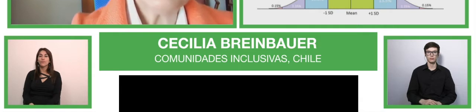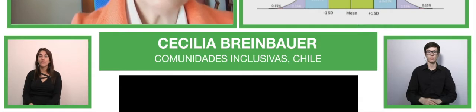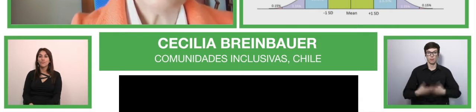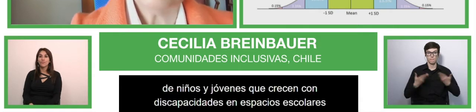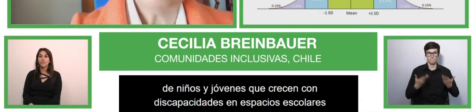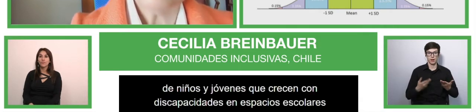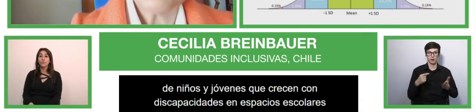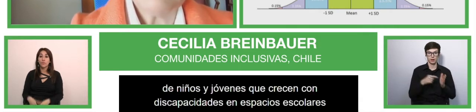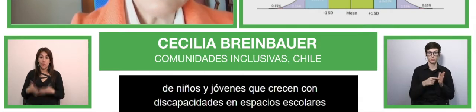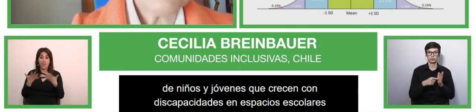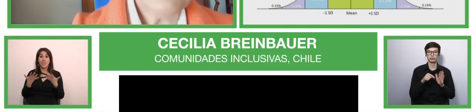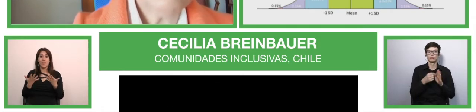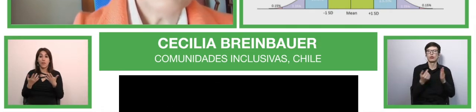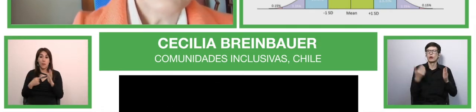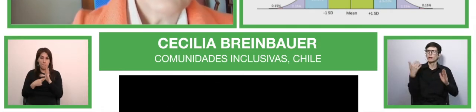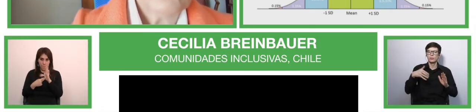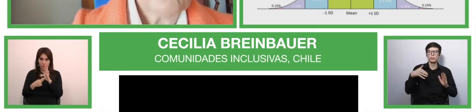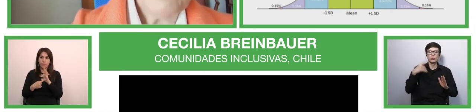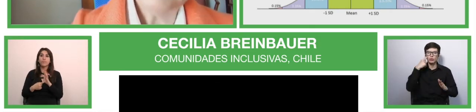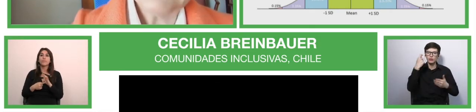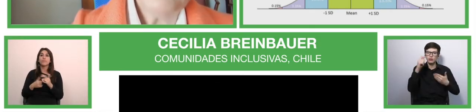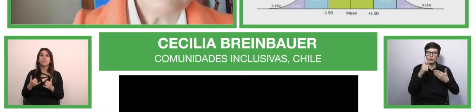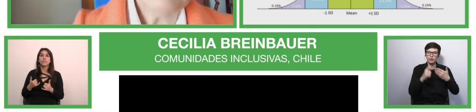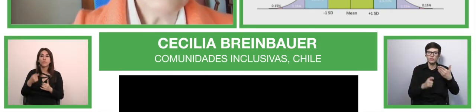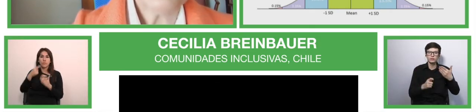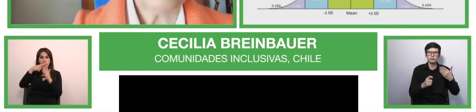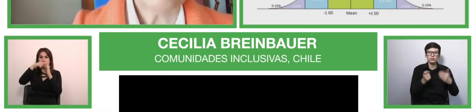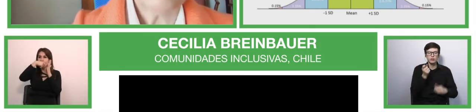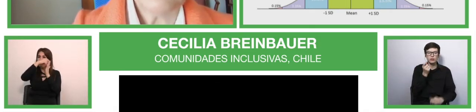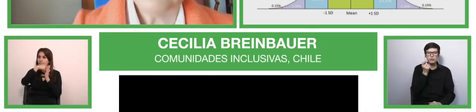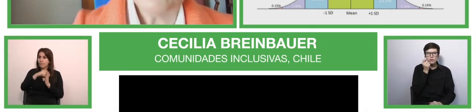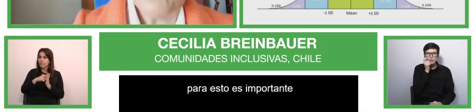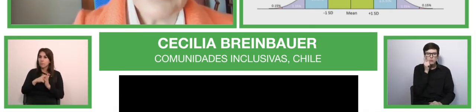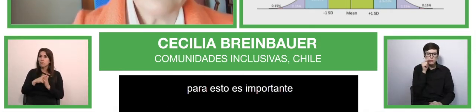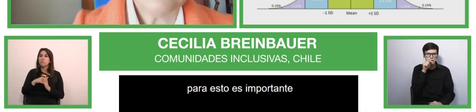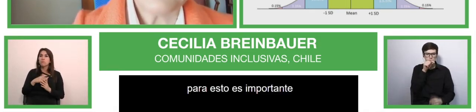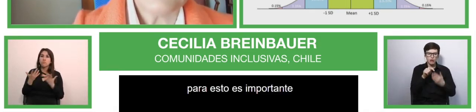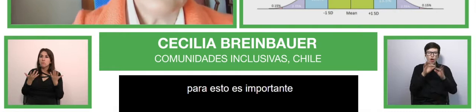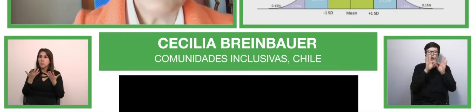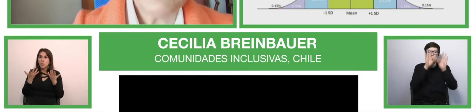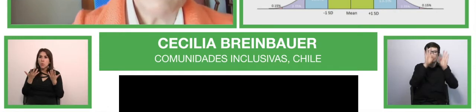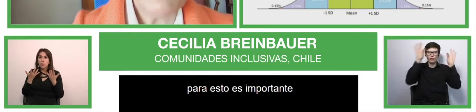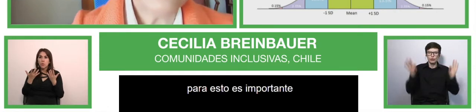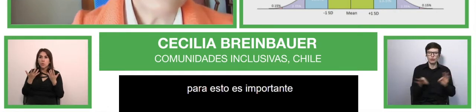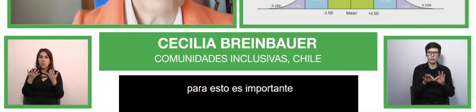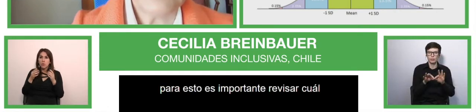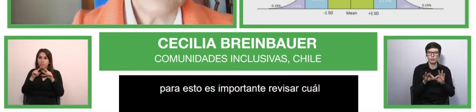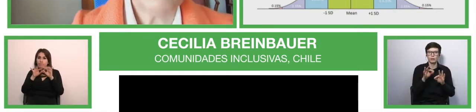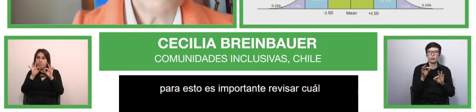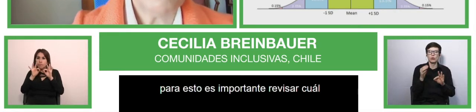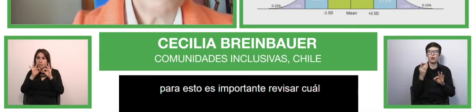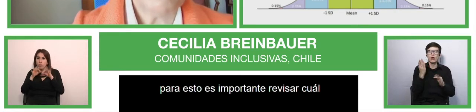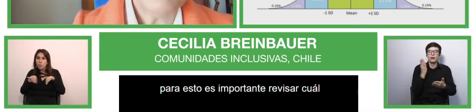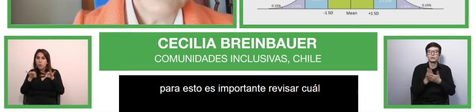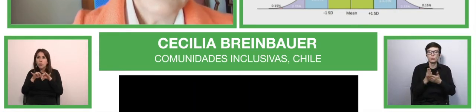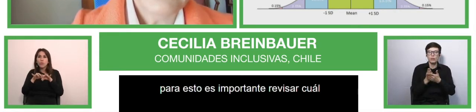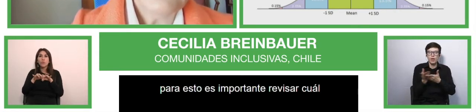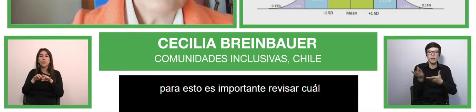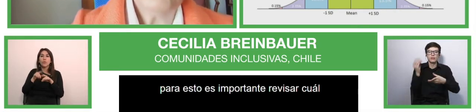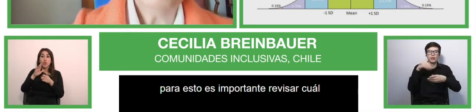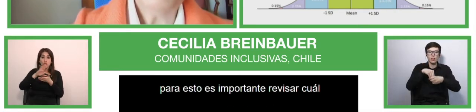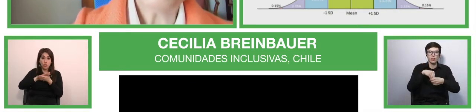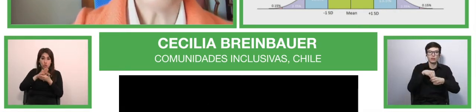es importante revisar cuál es el universo de los estudiantes en un ambiente escolar